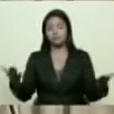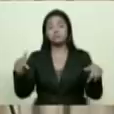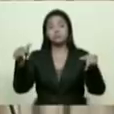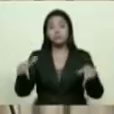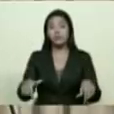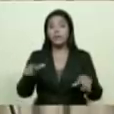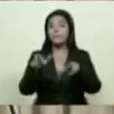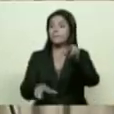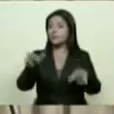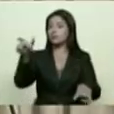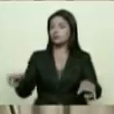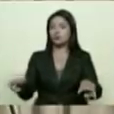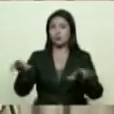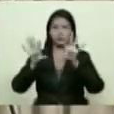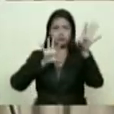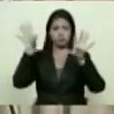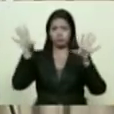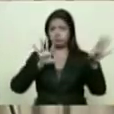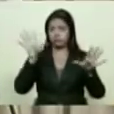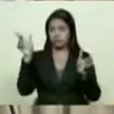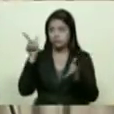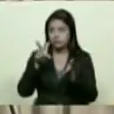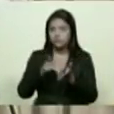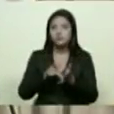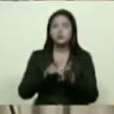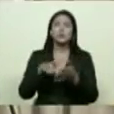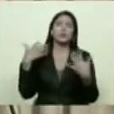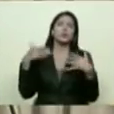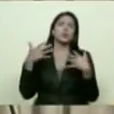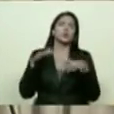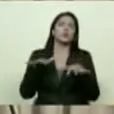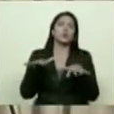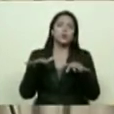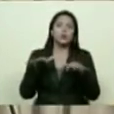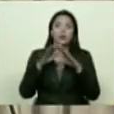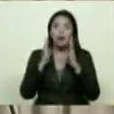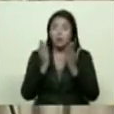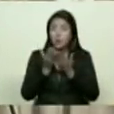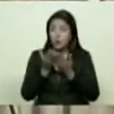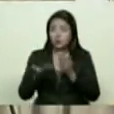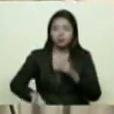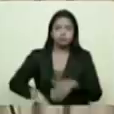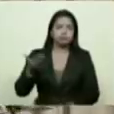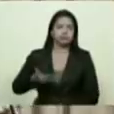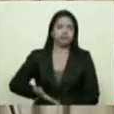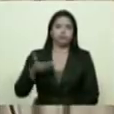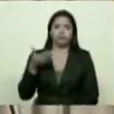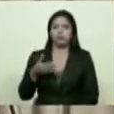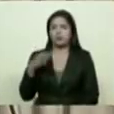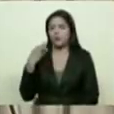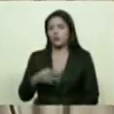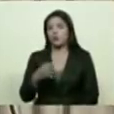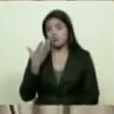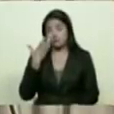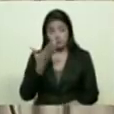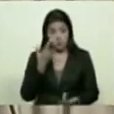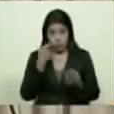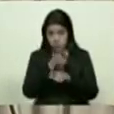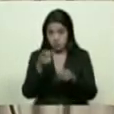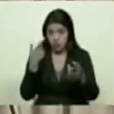ponentes internacionales que son voceros de los más calificados hoy en el mundo. Como han podido darse